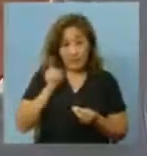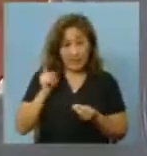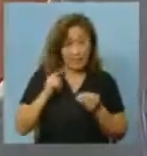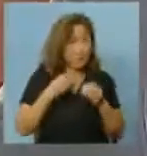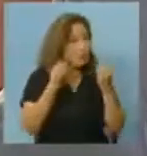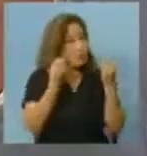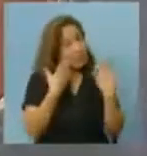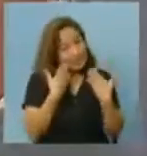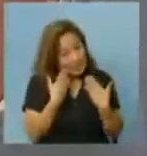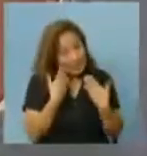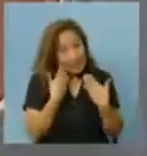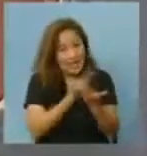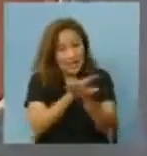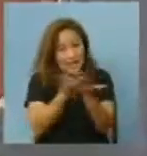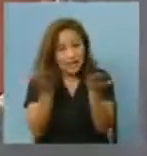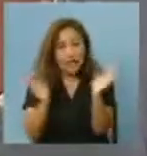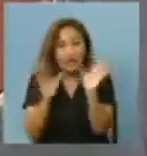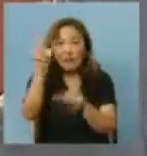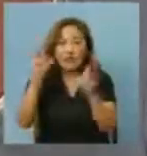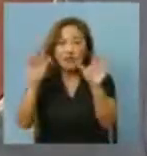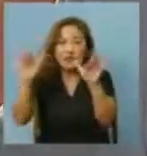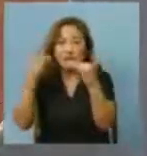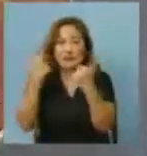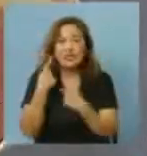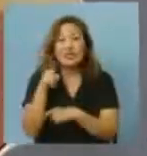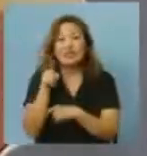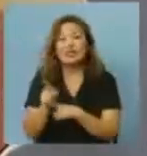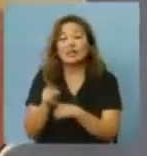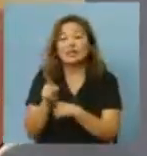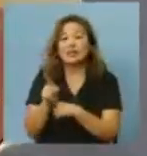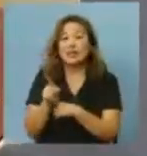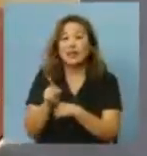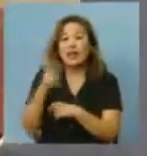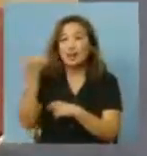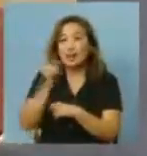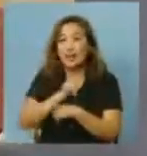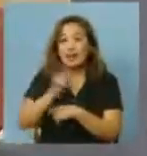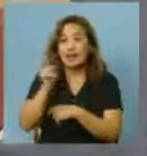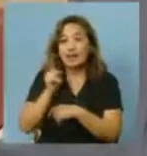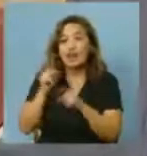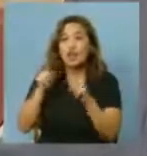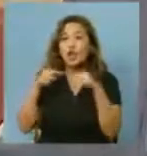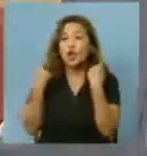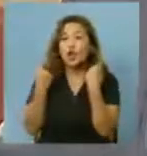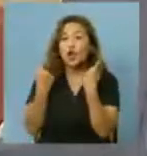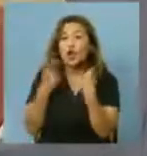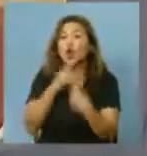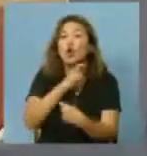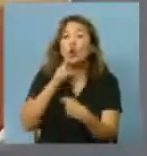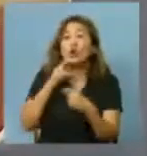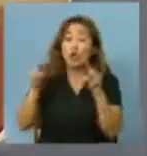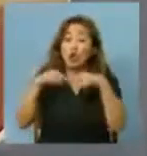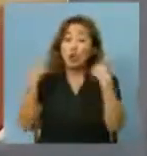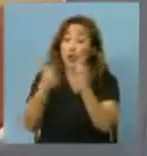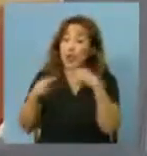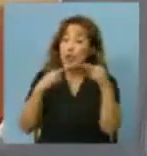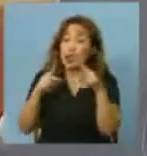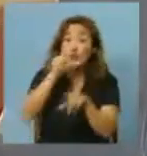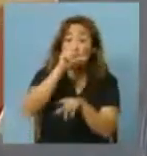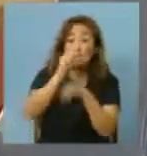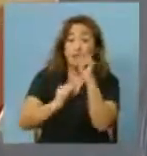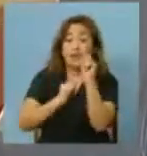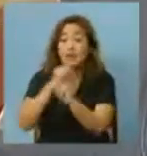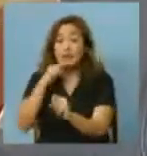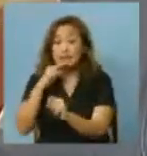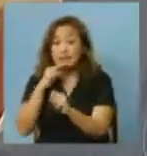parroquia, buenas tardes antes que nada a todos los que nos están mirando. Aquí el comedor funciona de lunes a viernes.